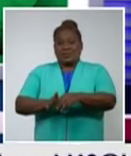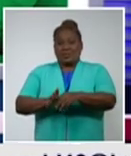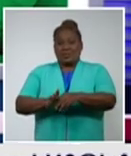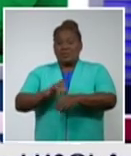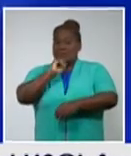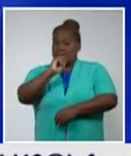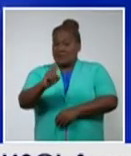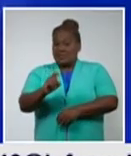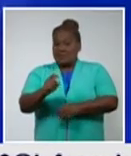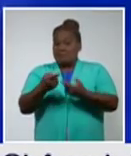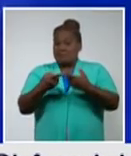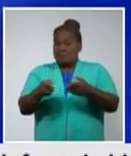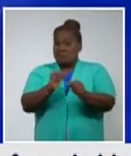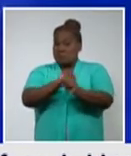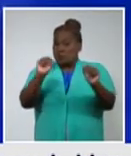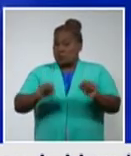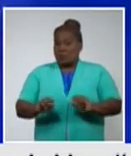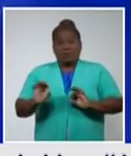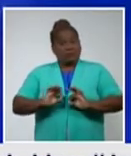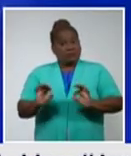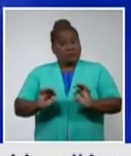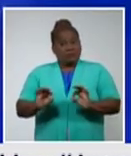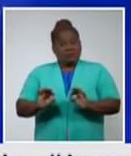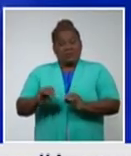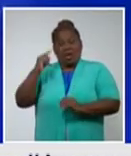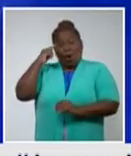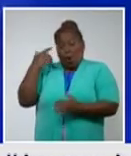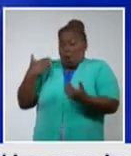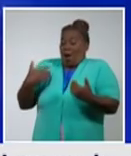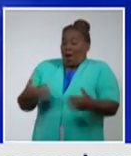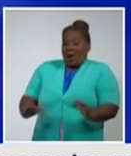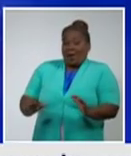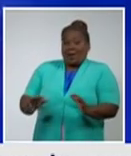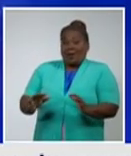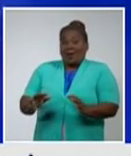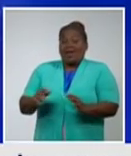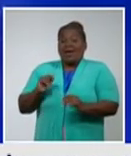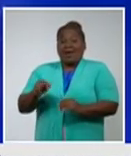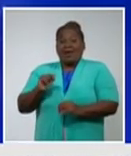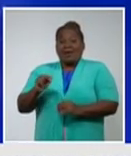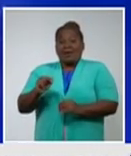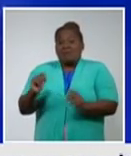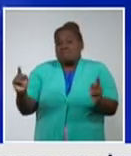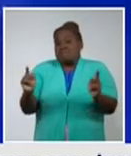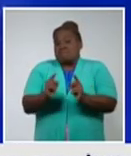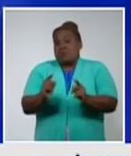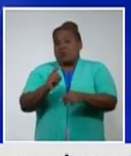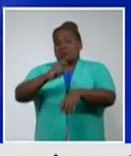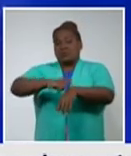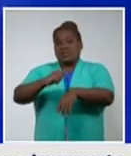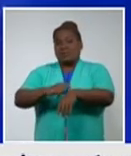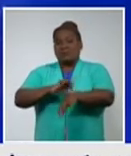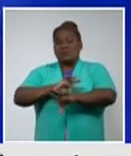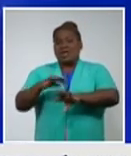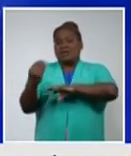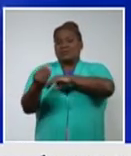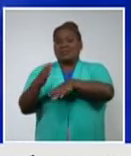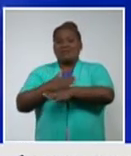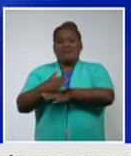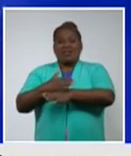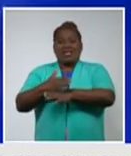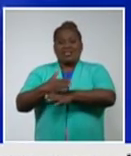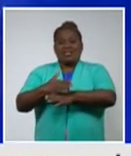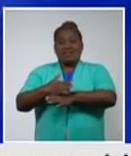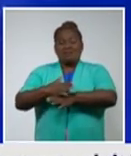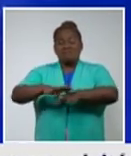imposible. Ojalá y el escenario que describamos en esta conferencia de prensa en el menor tiempo posible sea diferente para nuestro país y también para el resto